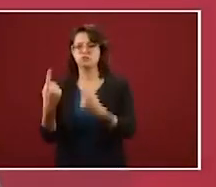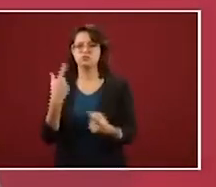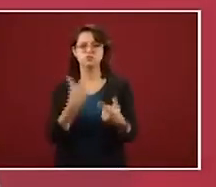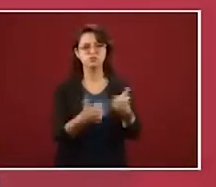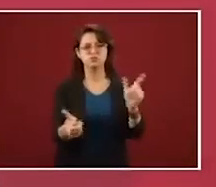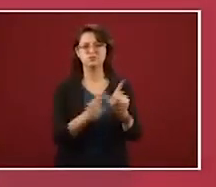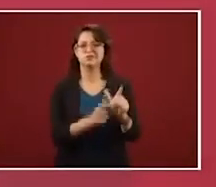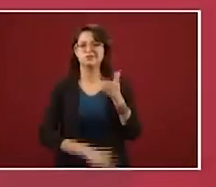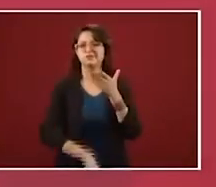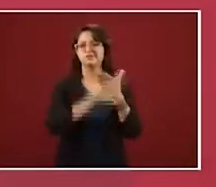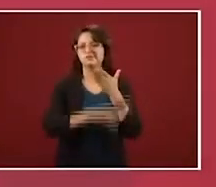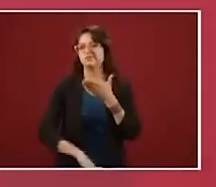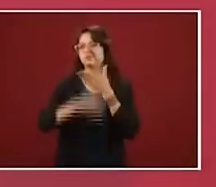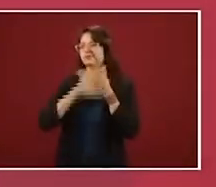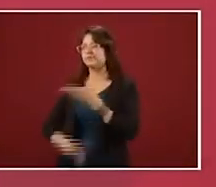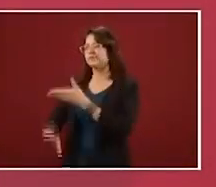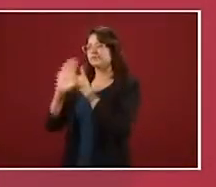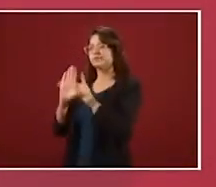porque